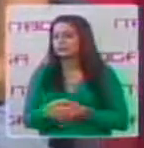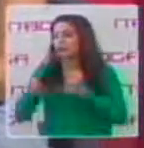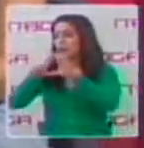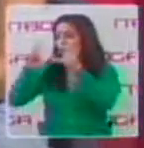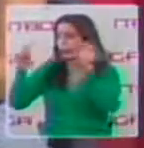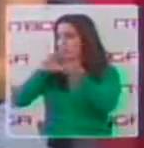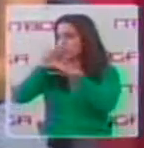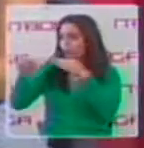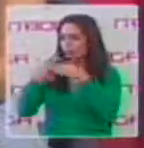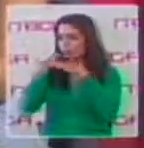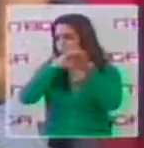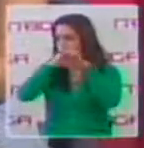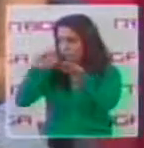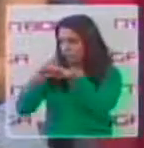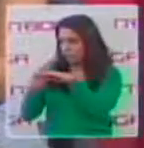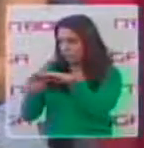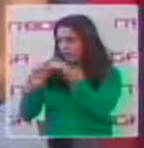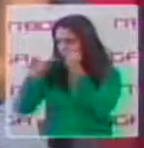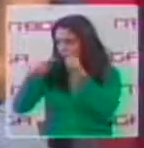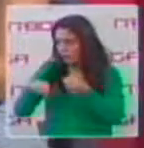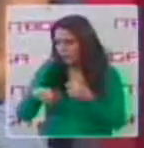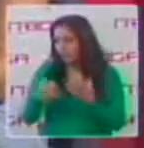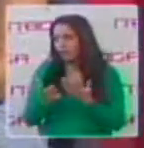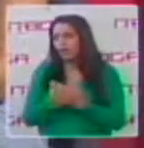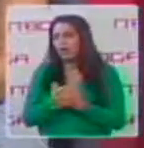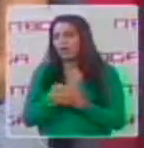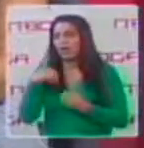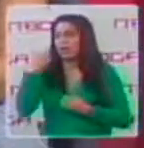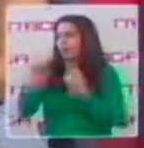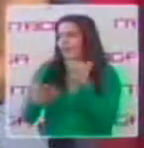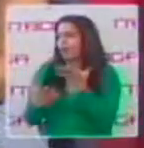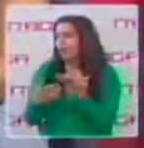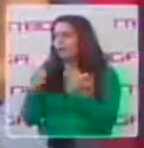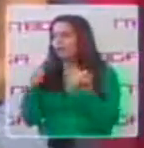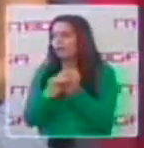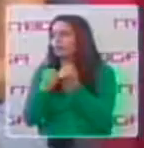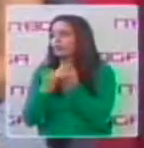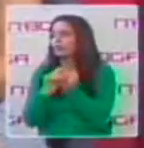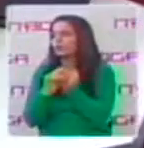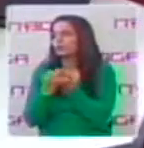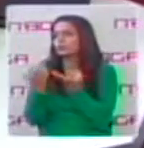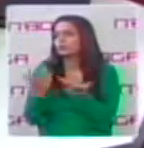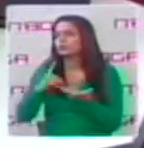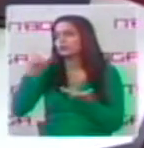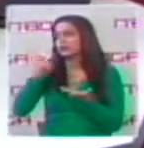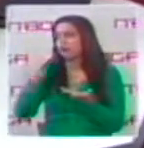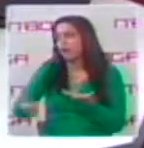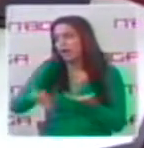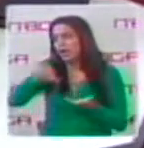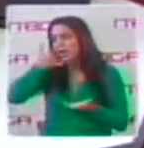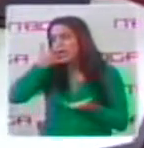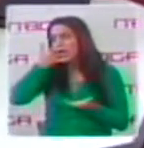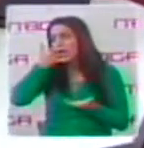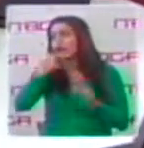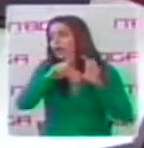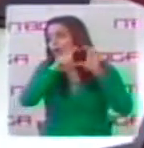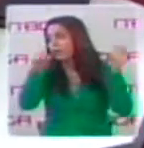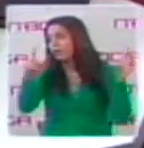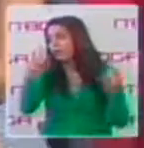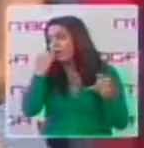totalmente invitadas, los empresarios a donar, a colaborar. Solo tienen que llamar al Banco de Alimentos al